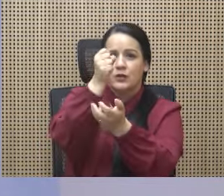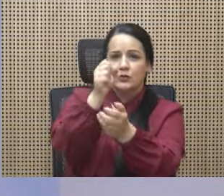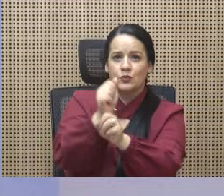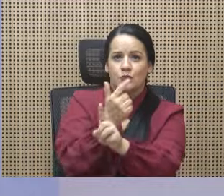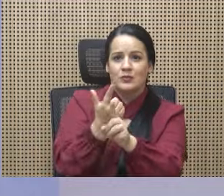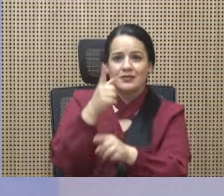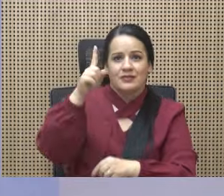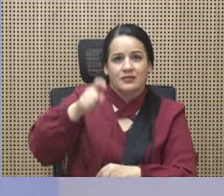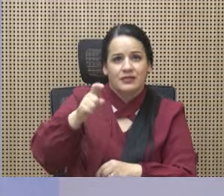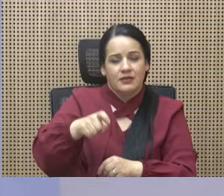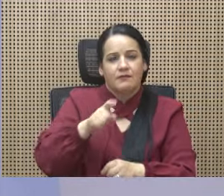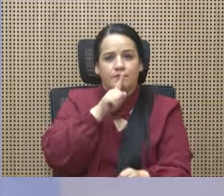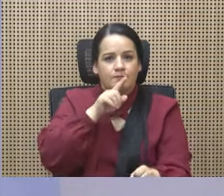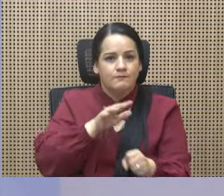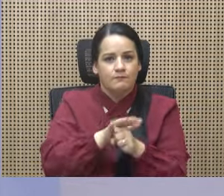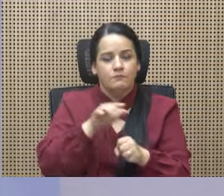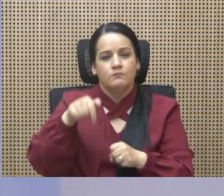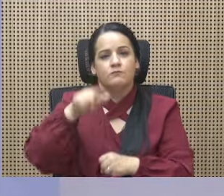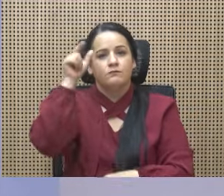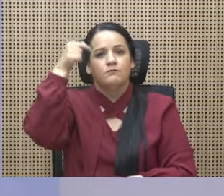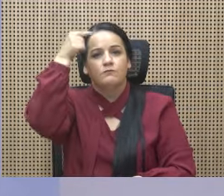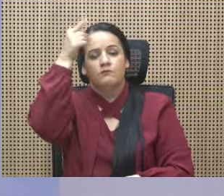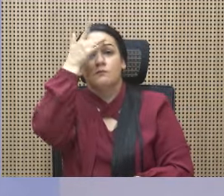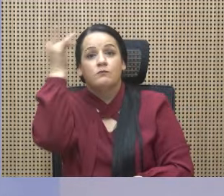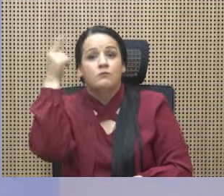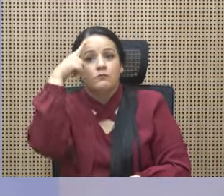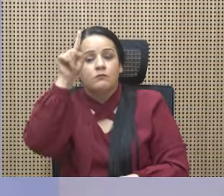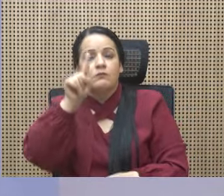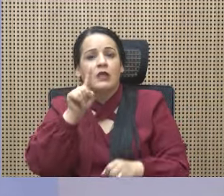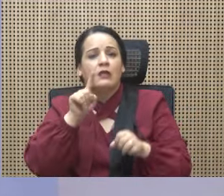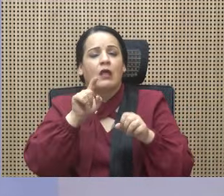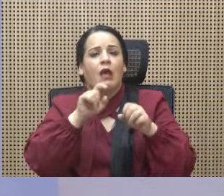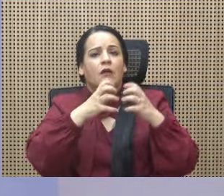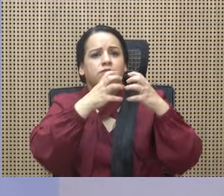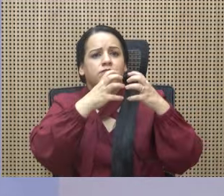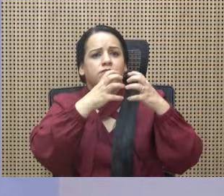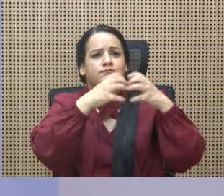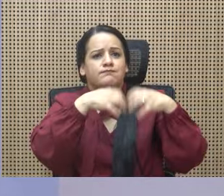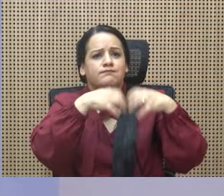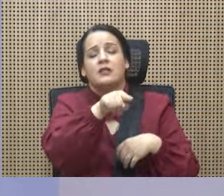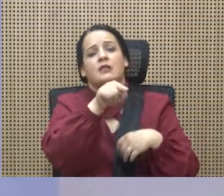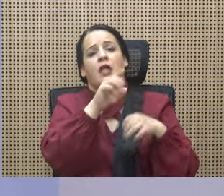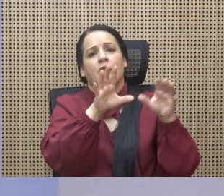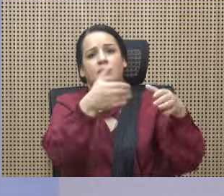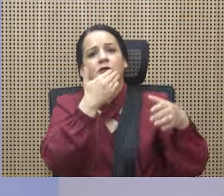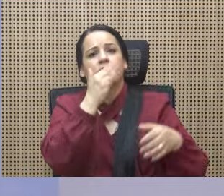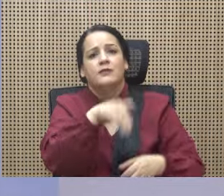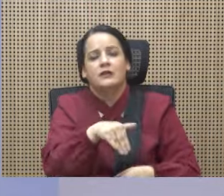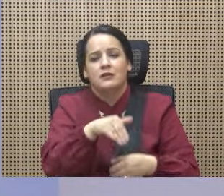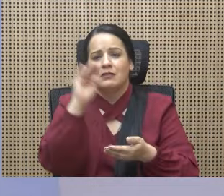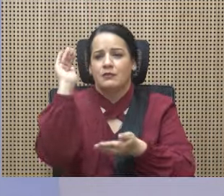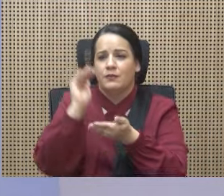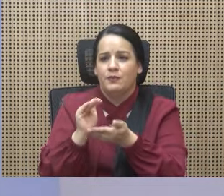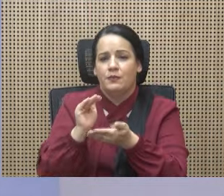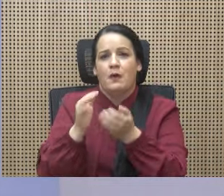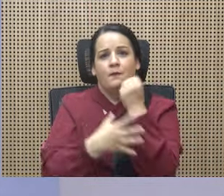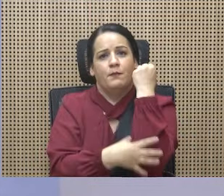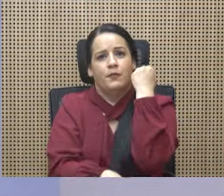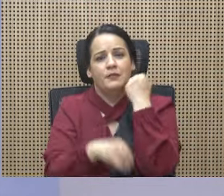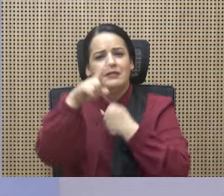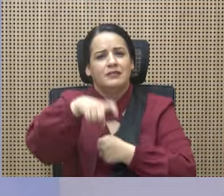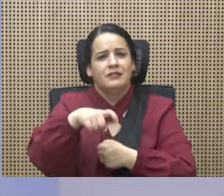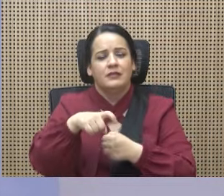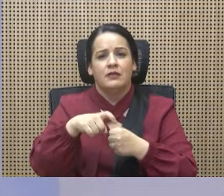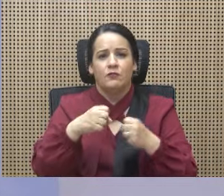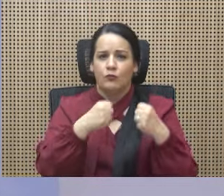garantizarse este gobierno ha olvidado que para atacar la criminalidad y disminuir la pobreza es necesario fortalecer